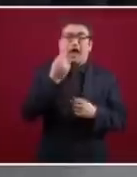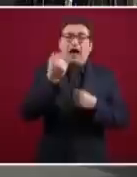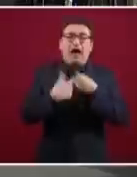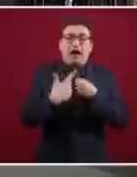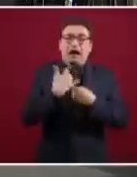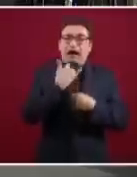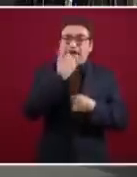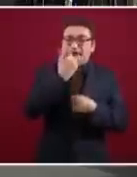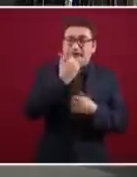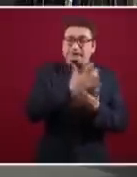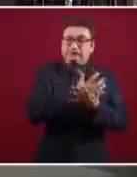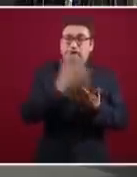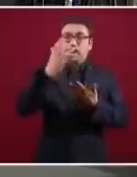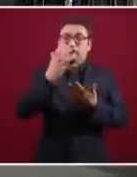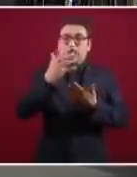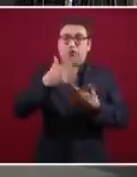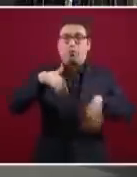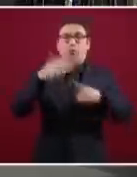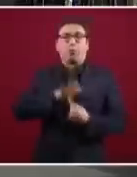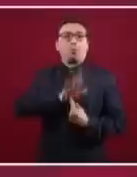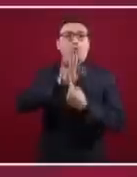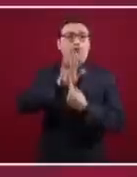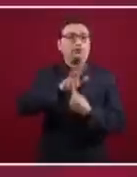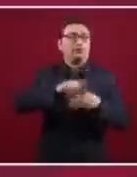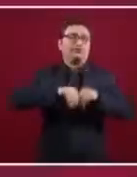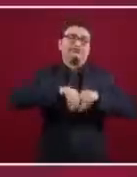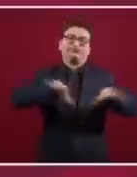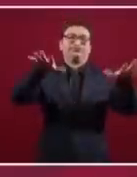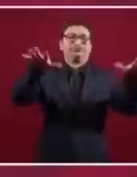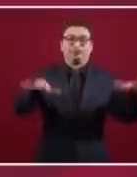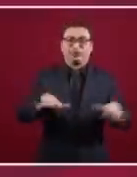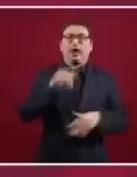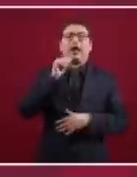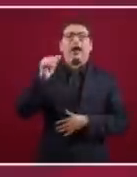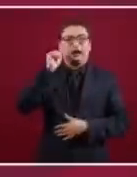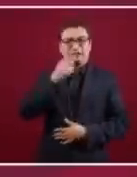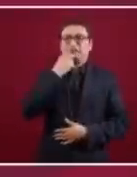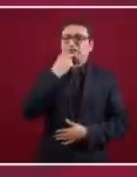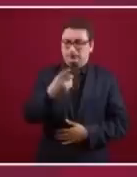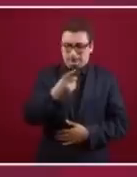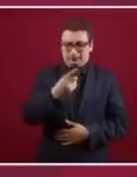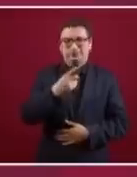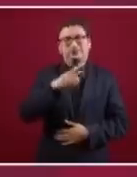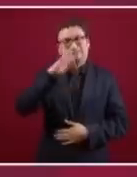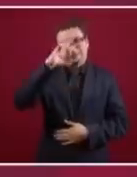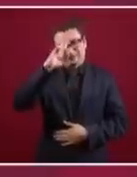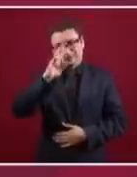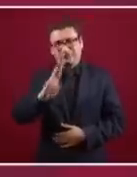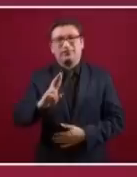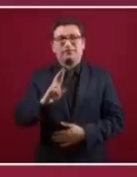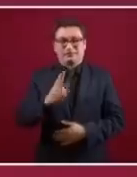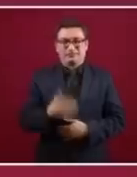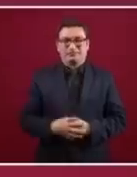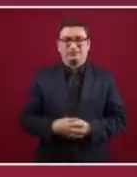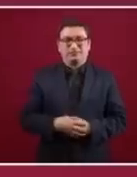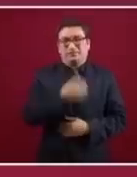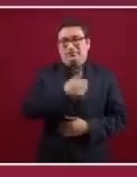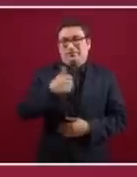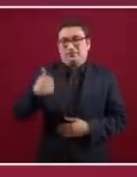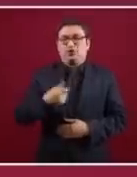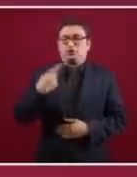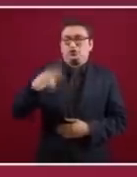se exhibe ayer lo dije con todo el respeto muestra el cobre